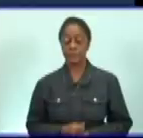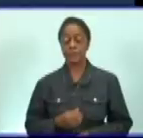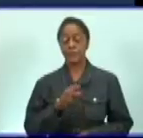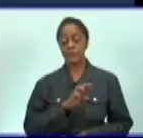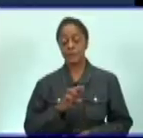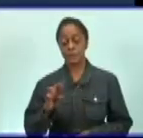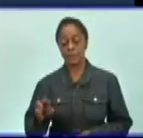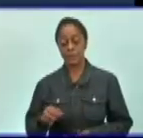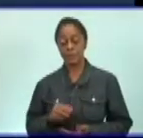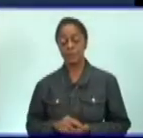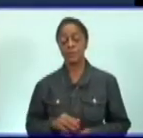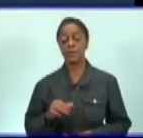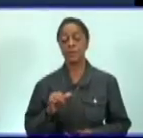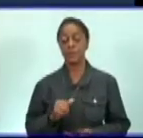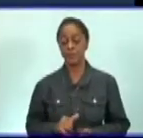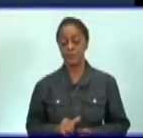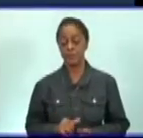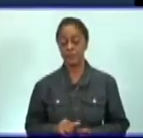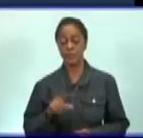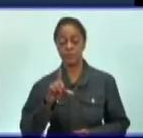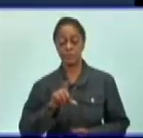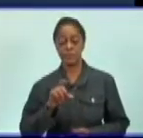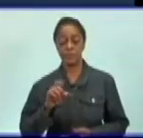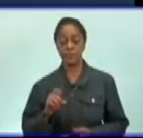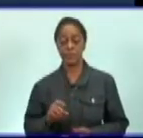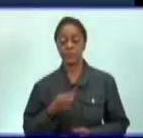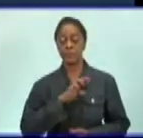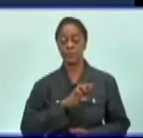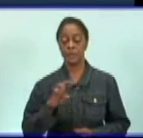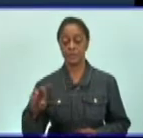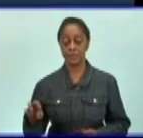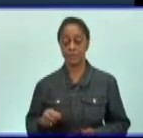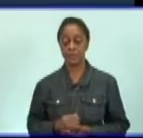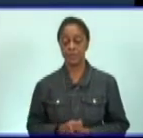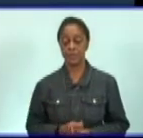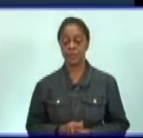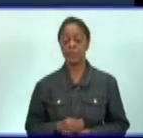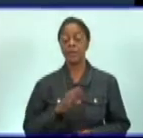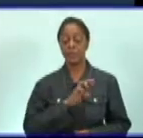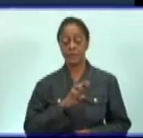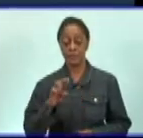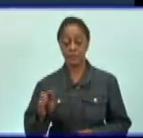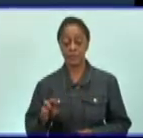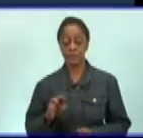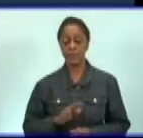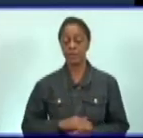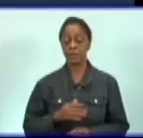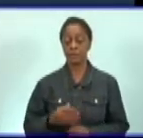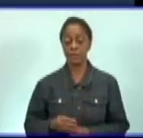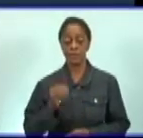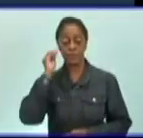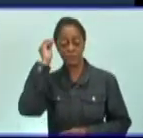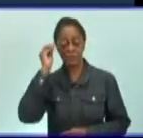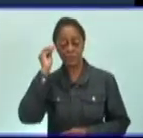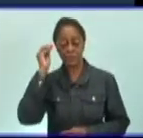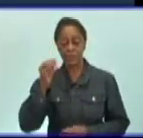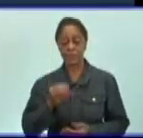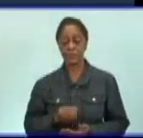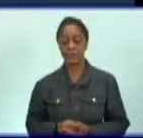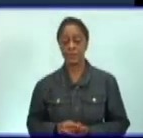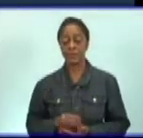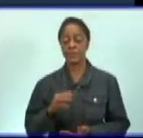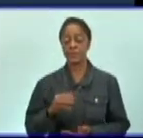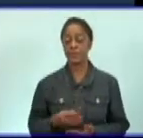resolverlas y, por último, dar respuestas que nosotros luego debemos analizar si está